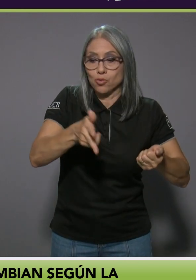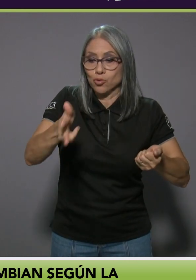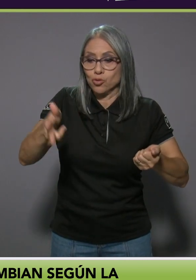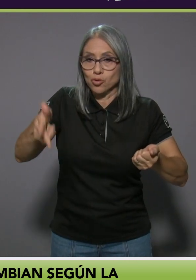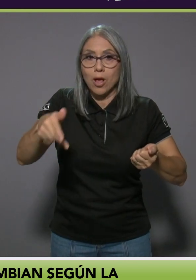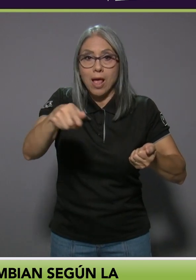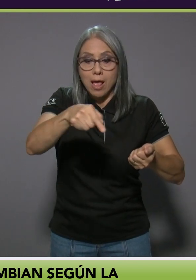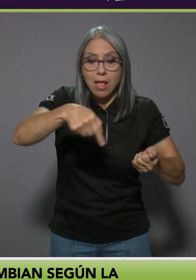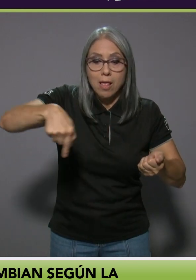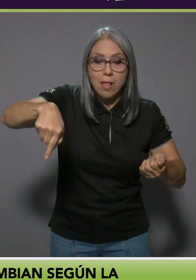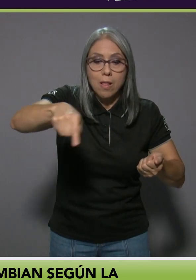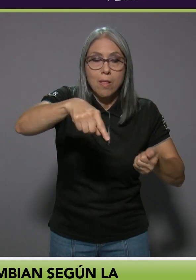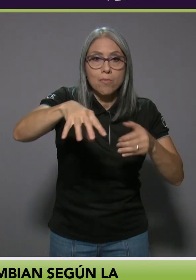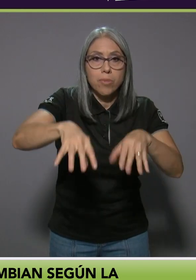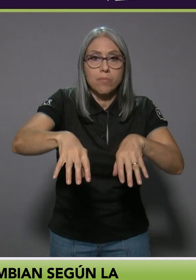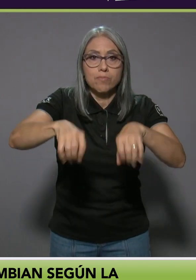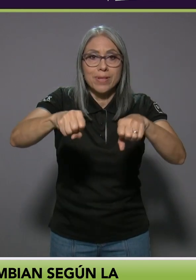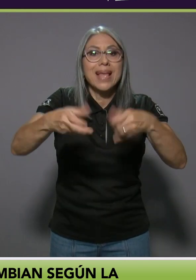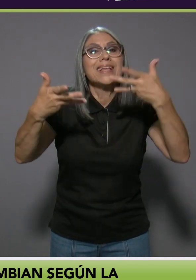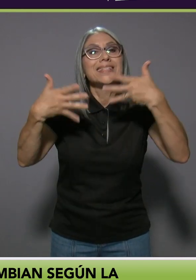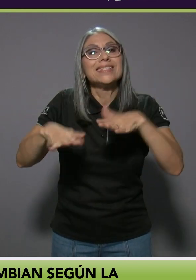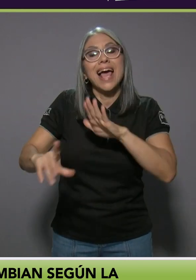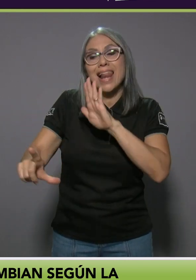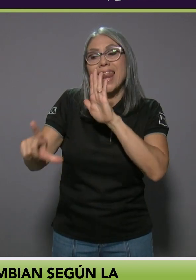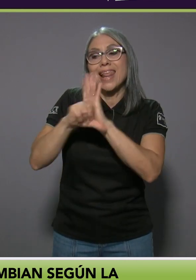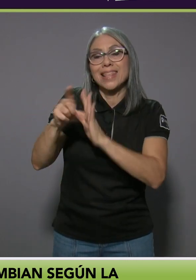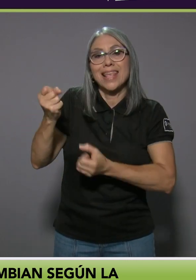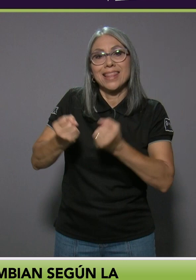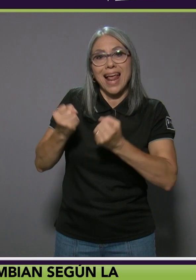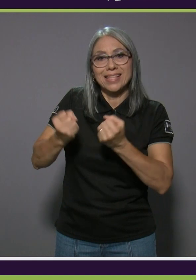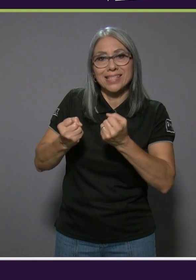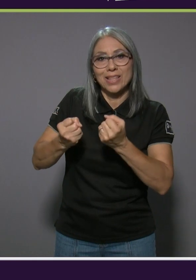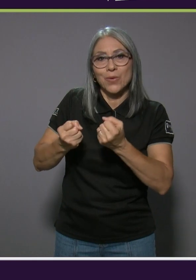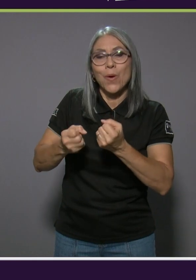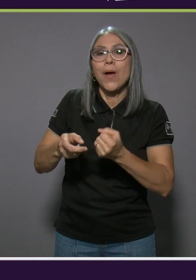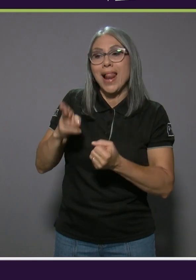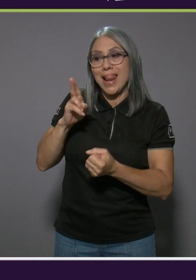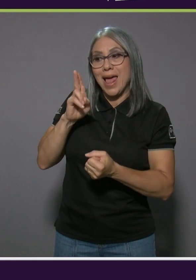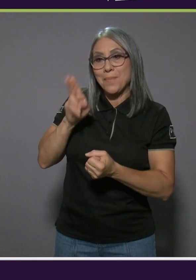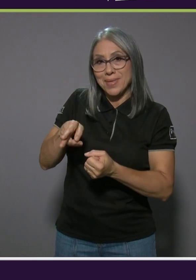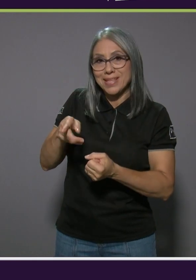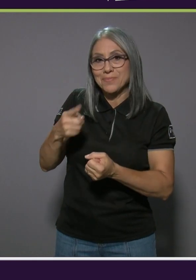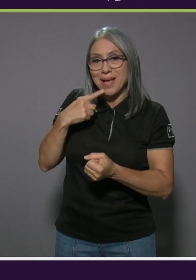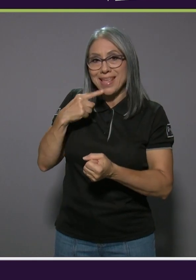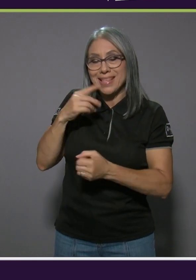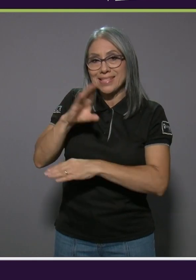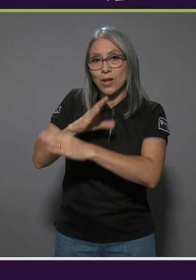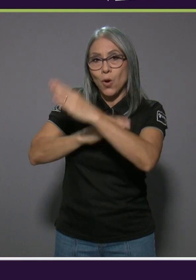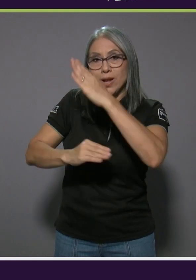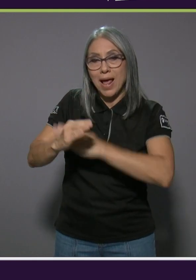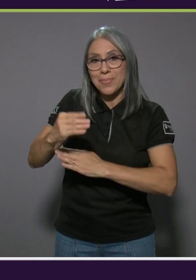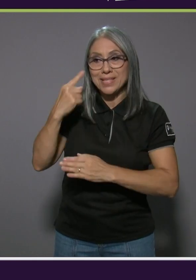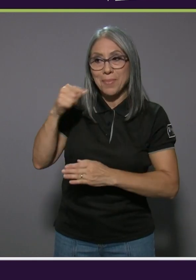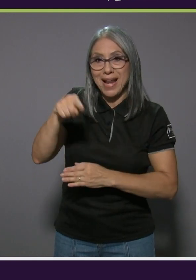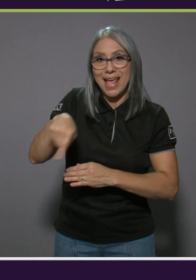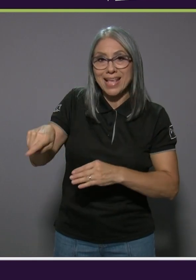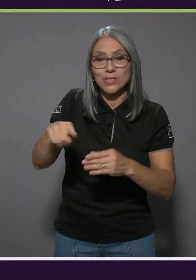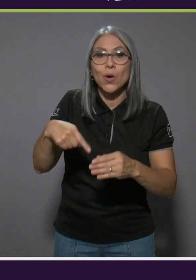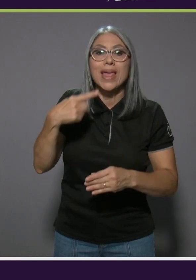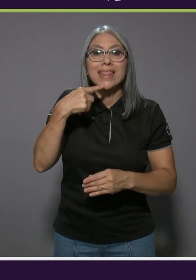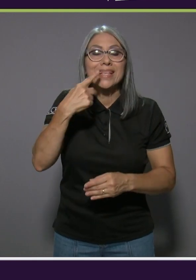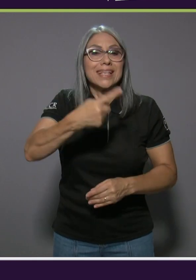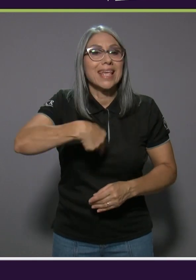tránsito, incluso la misma que emite el CONAPDIS para este tipo de certificaciones, establece claramente que estamos en presencia de una